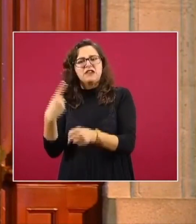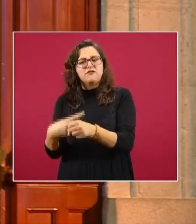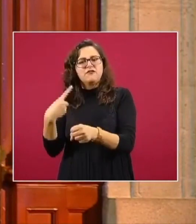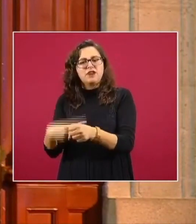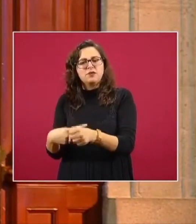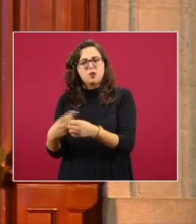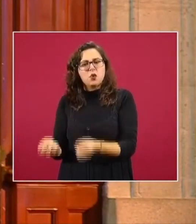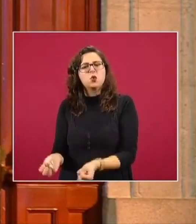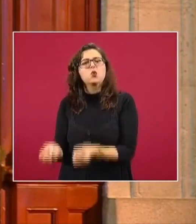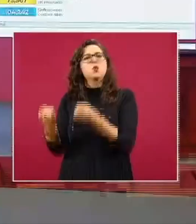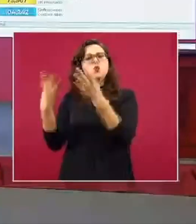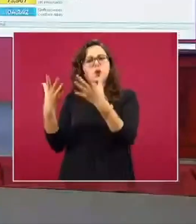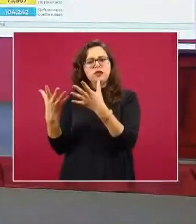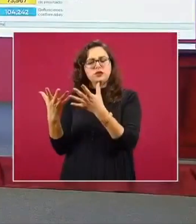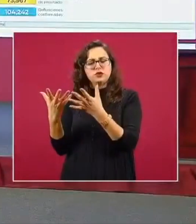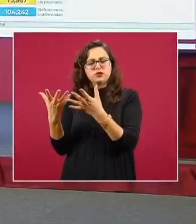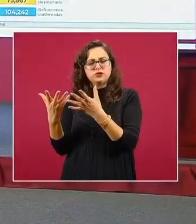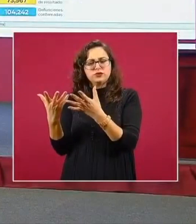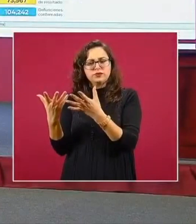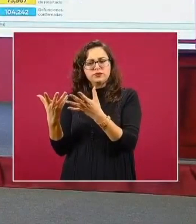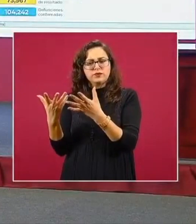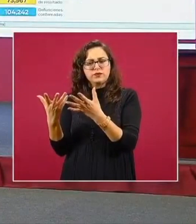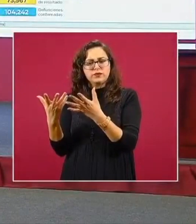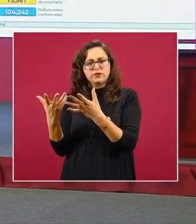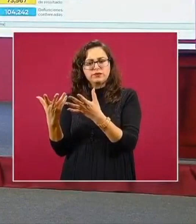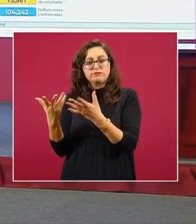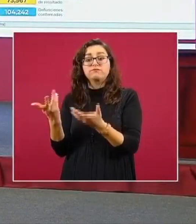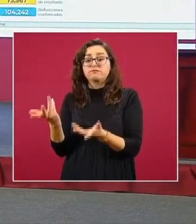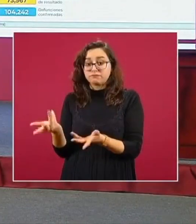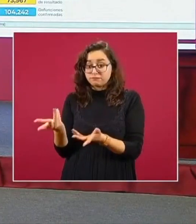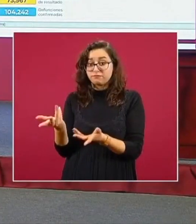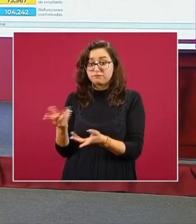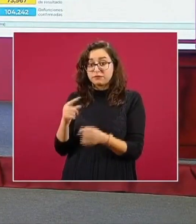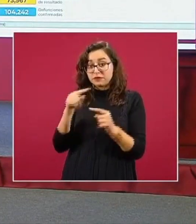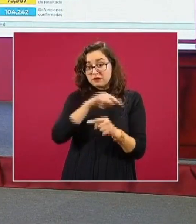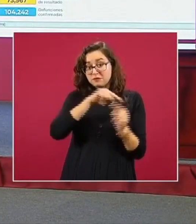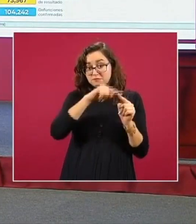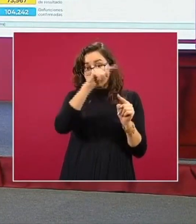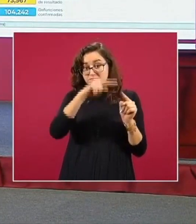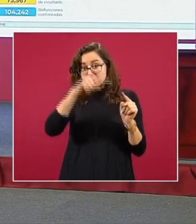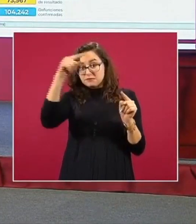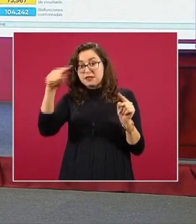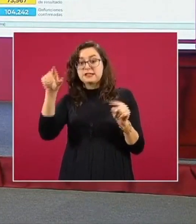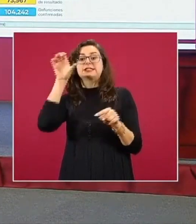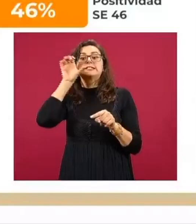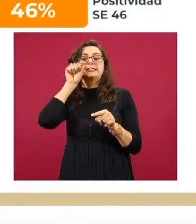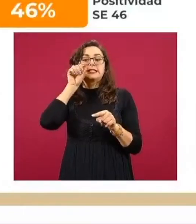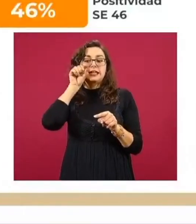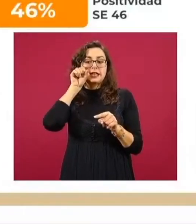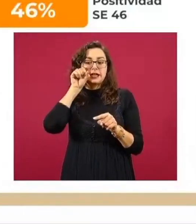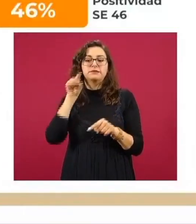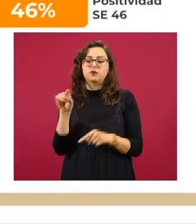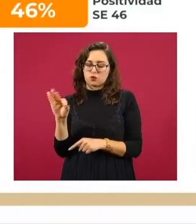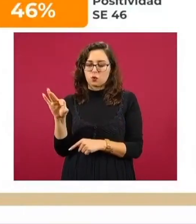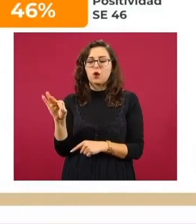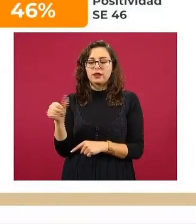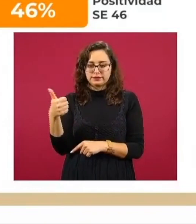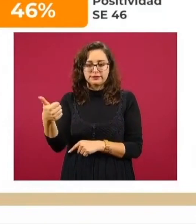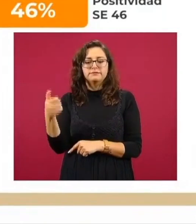son contagios reportados en las últimas 24 horas, que son personas que iniciaron con síntomas hace 15 días. ¿Pero qué